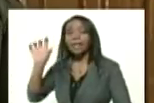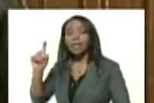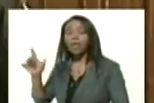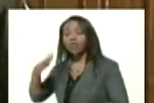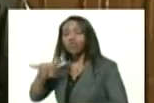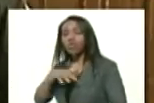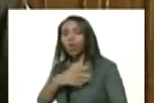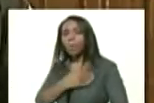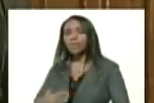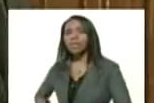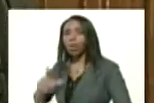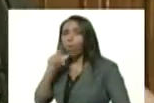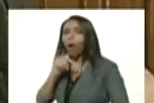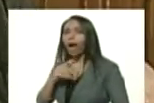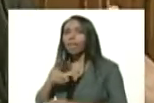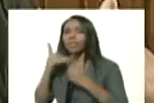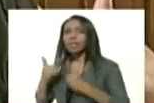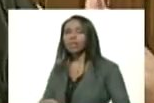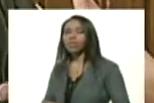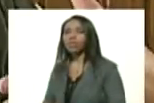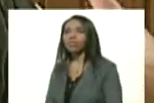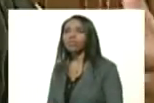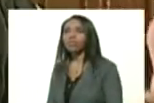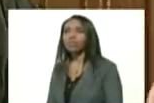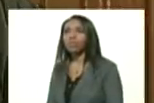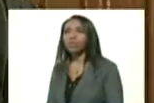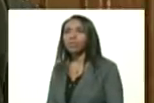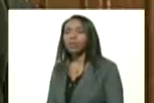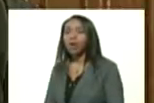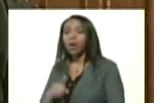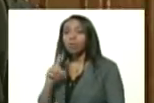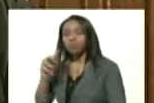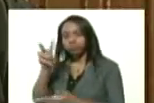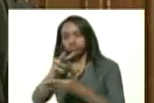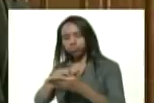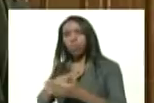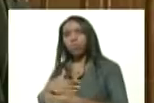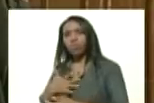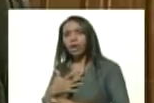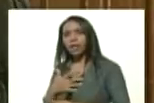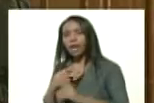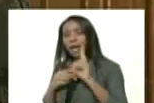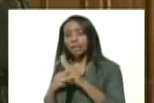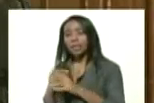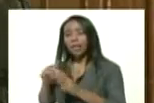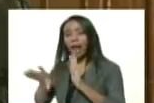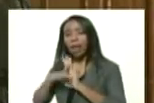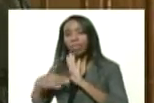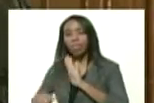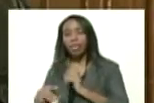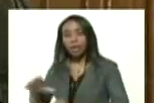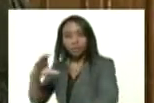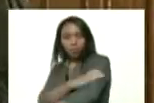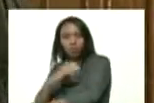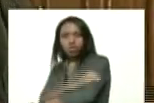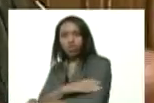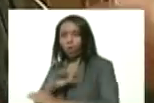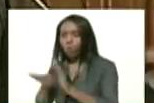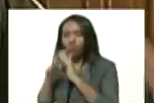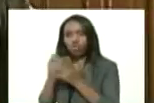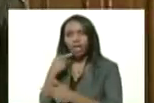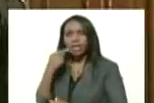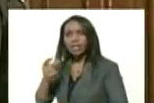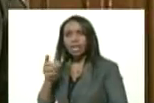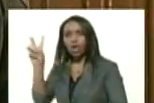no tomaron decisión pero ellos van uno puede leer portales de la derecha del mundo diciendo que